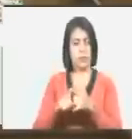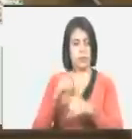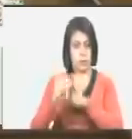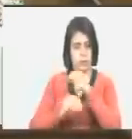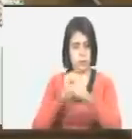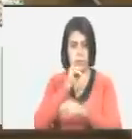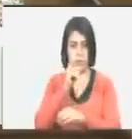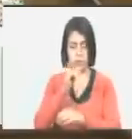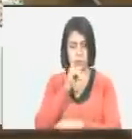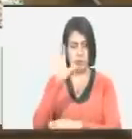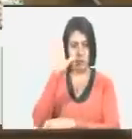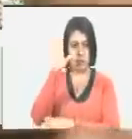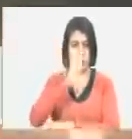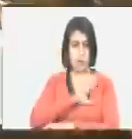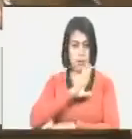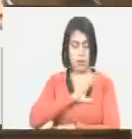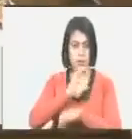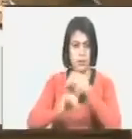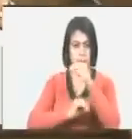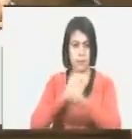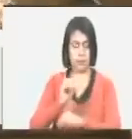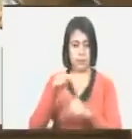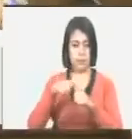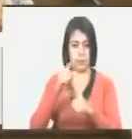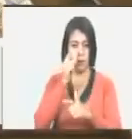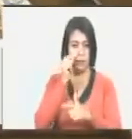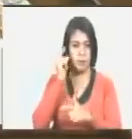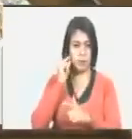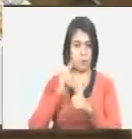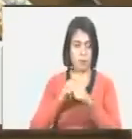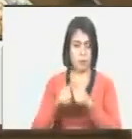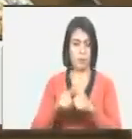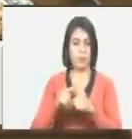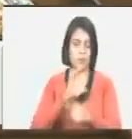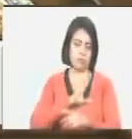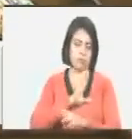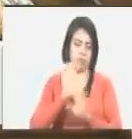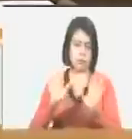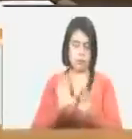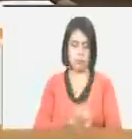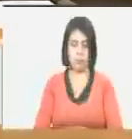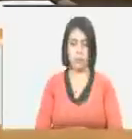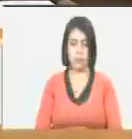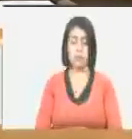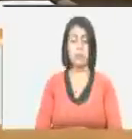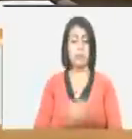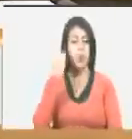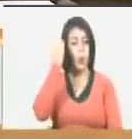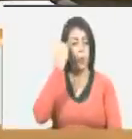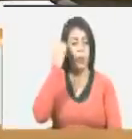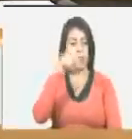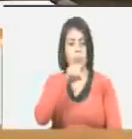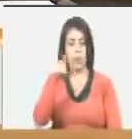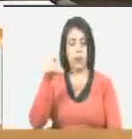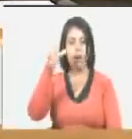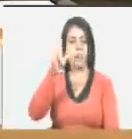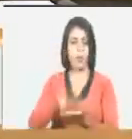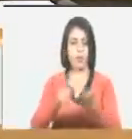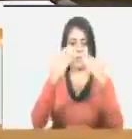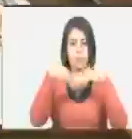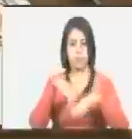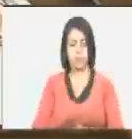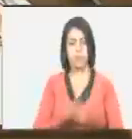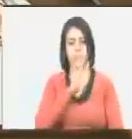correspondiente declaración jurada de patrimonio del titular o titulares aparentes. Es todo, presidente. En consideración al artículo.